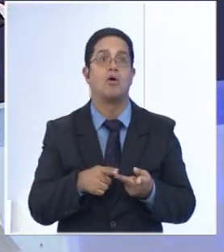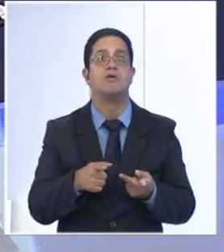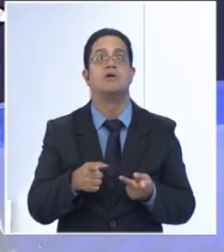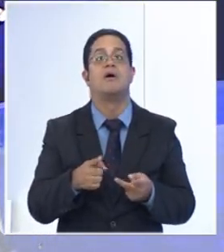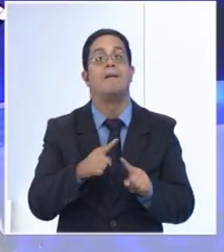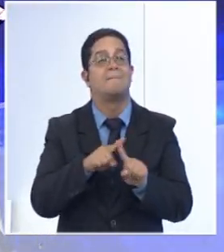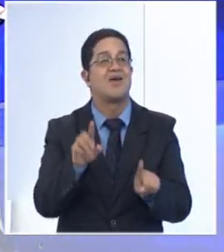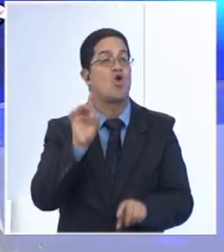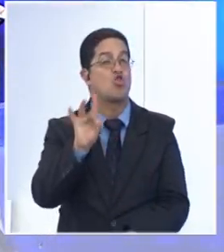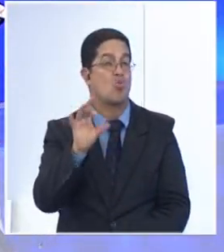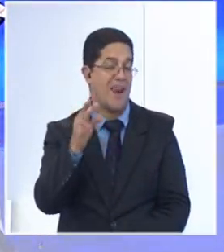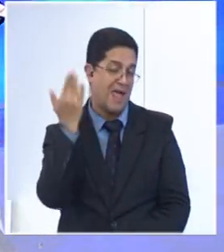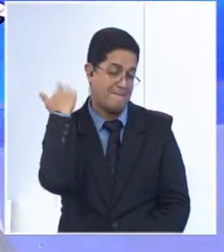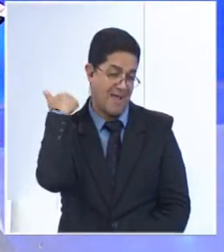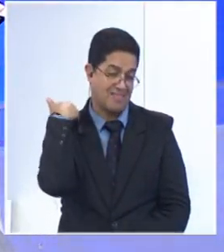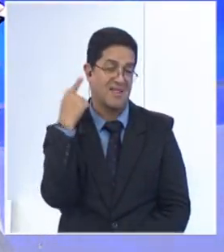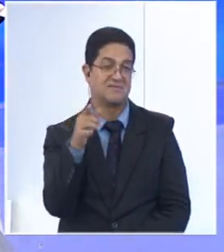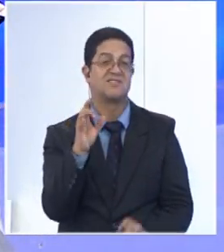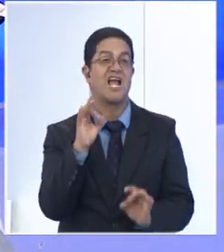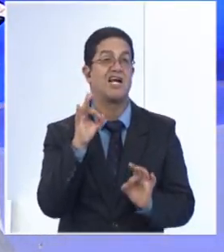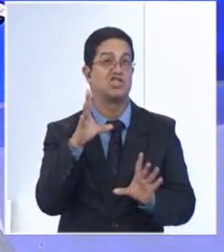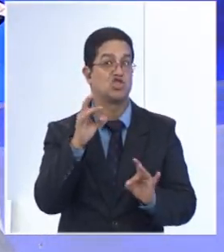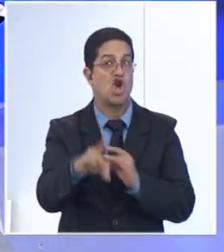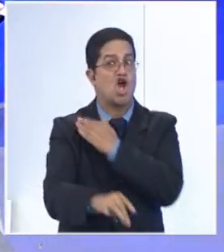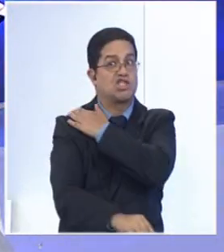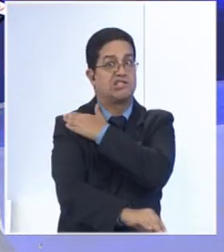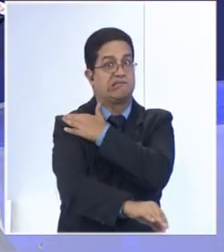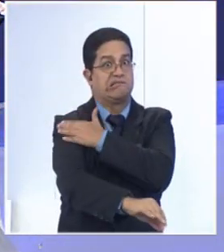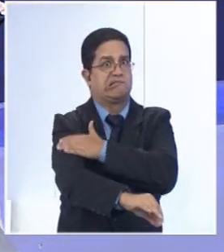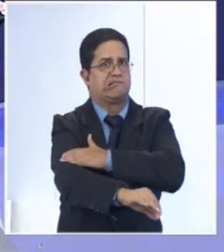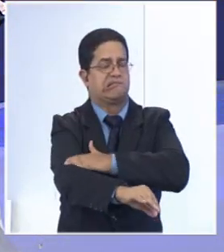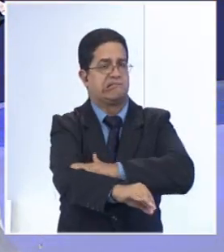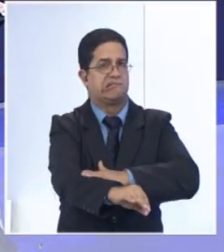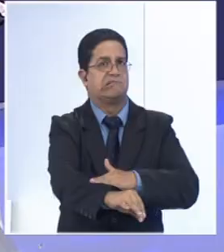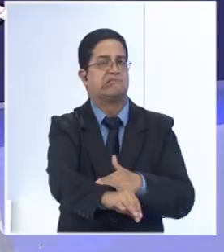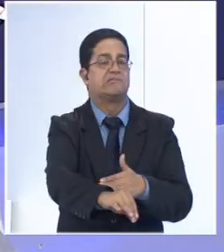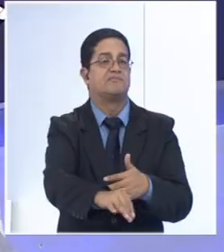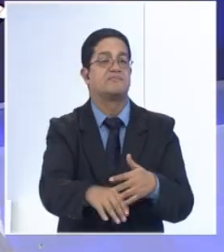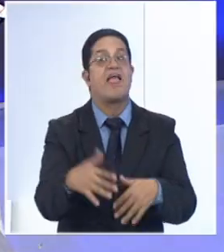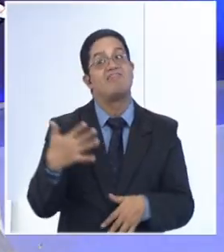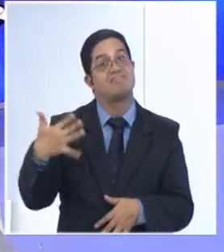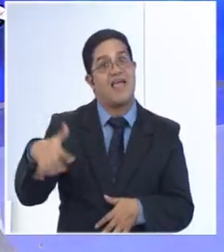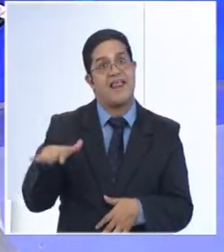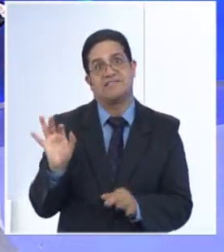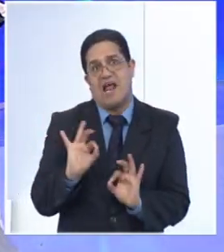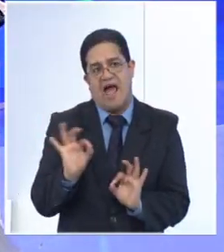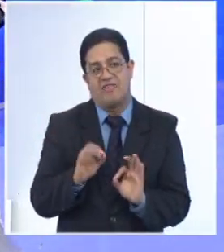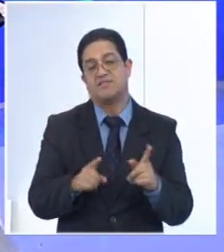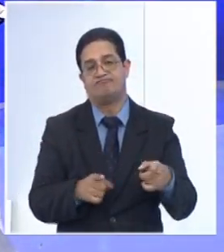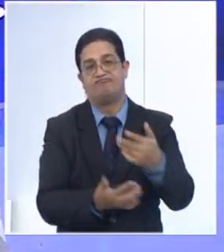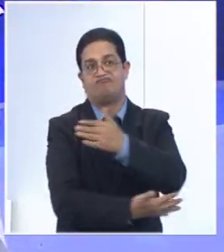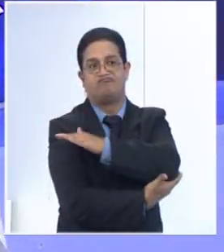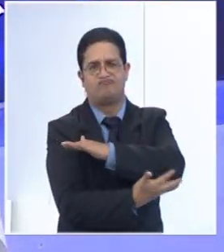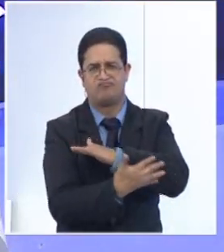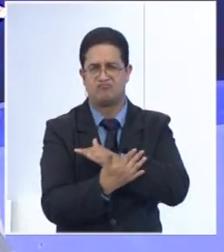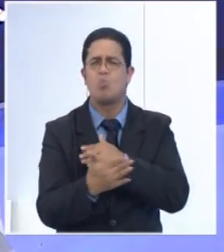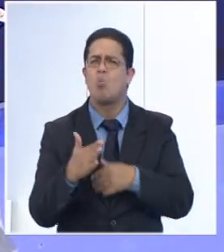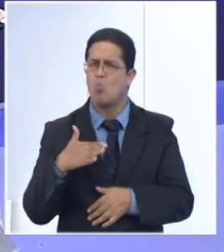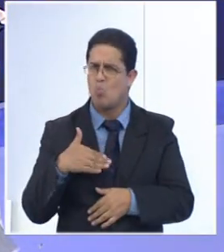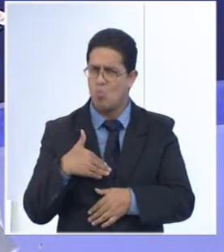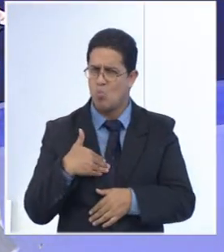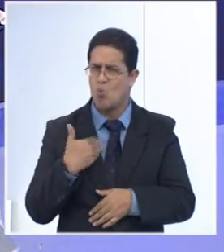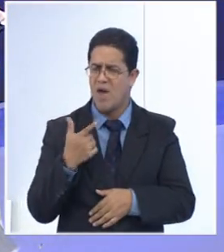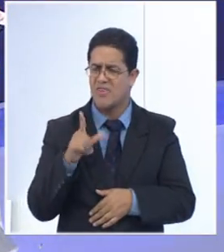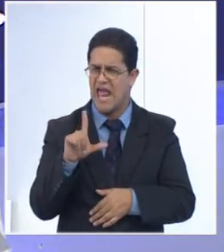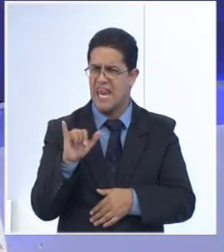me duele mucho la espalda y el dolor llega al brazo y los dedos de la mano izquierda. En la derecha no tengo nada, gracias. Entonces, bueno, podría estar relacionado un lipoma,